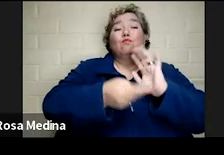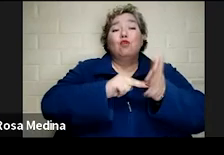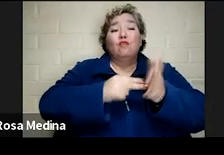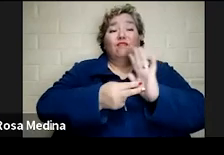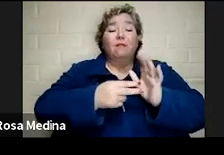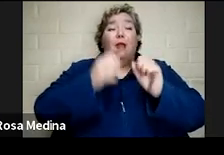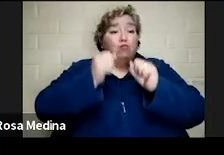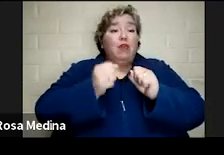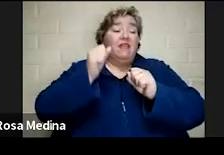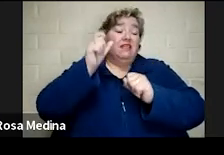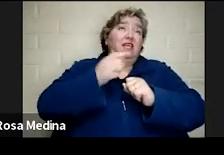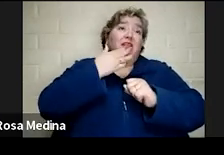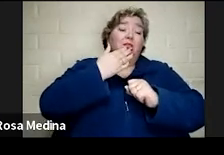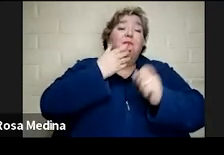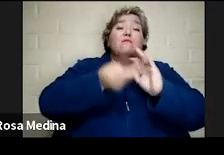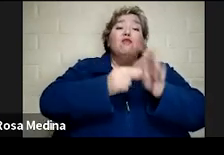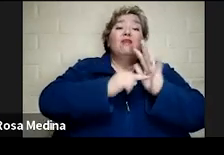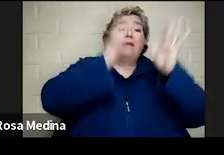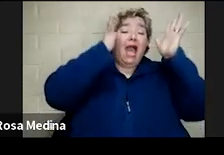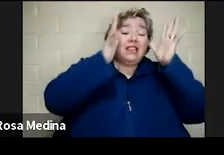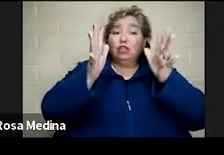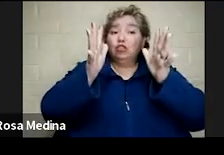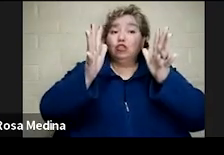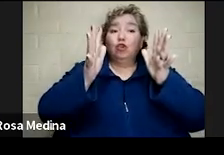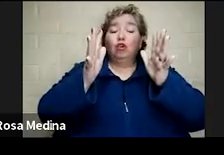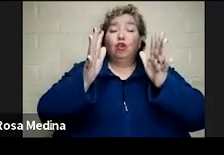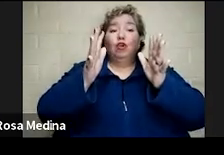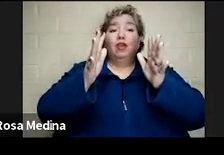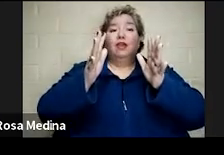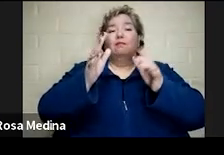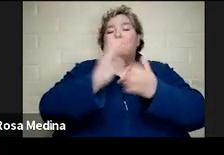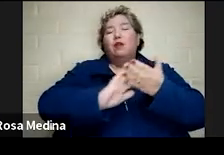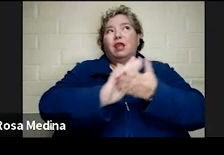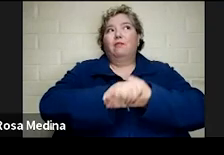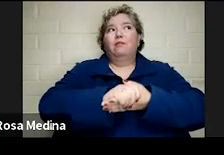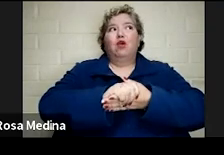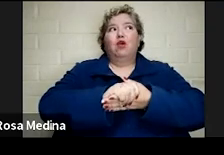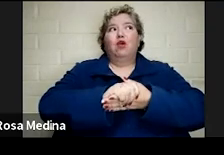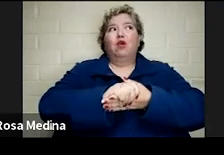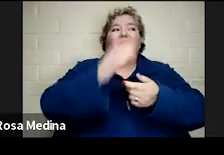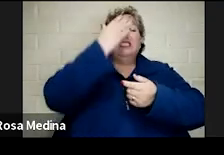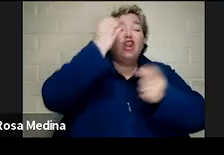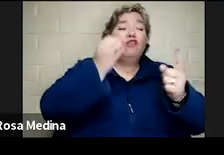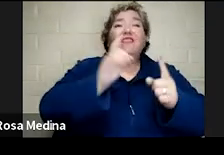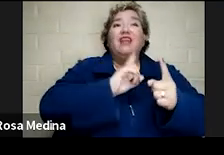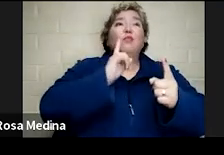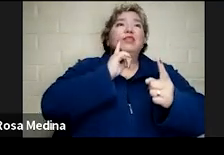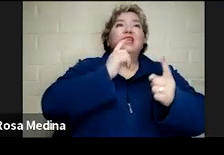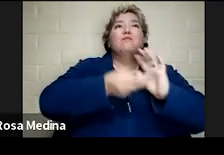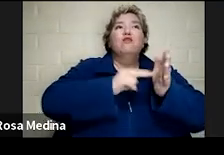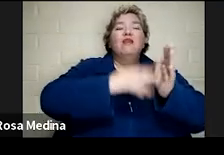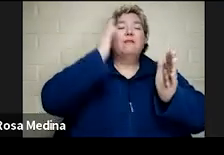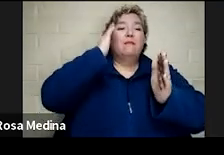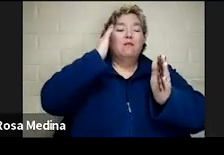atencional, donde ese niño no se le olvidan las cosas porque tiene un problema de memoria, sino que es porque nunca codificó,